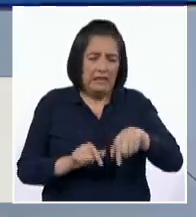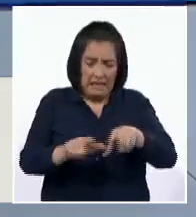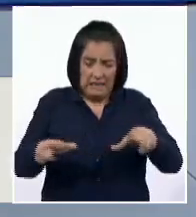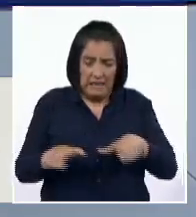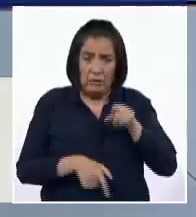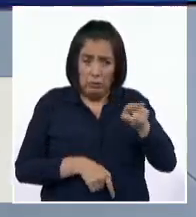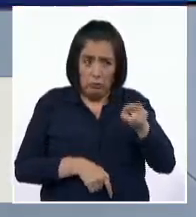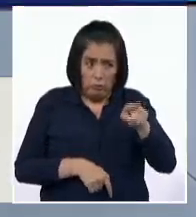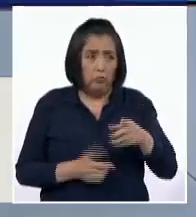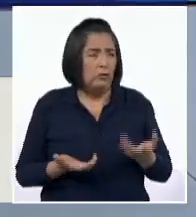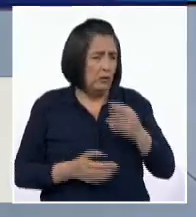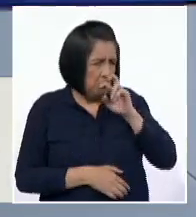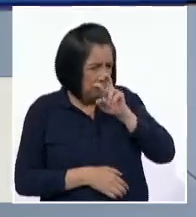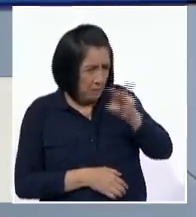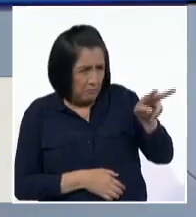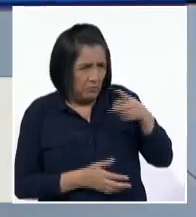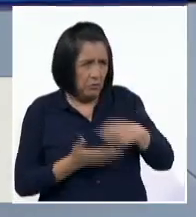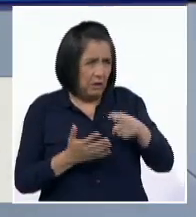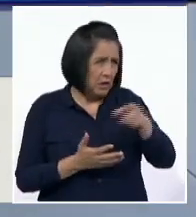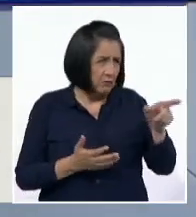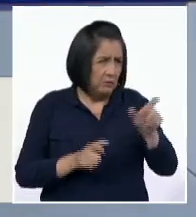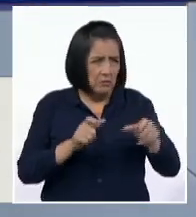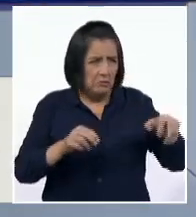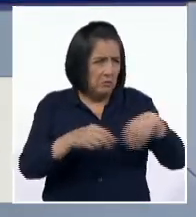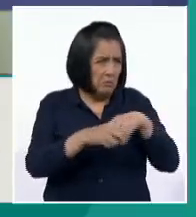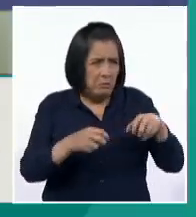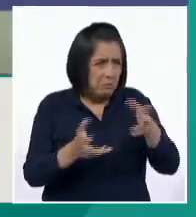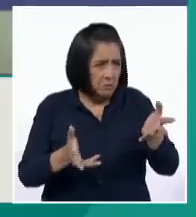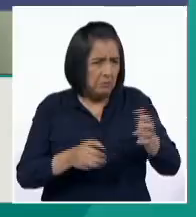lugar que te encuentras vemos también que hay movimiento.